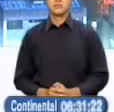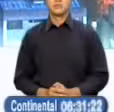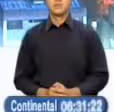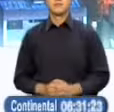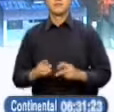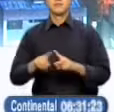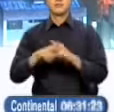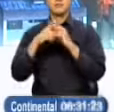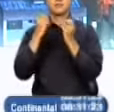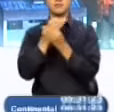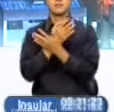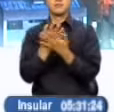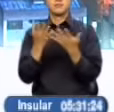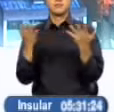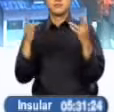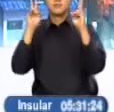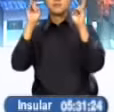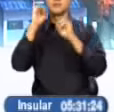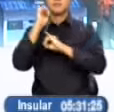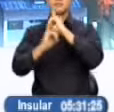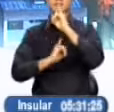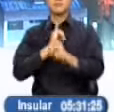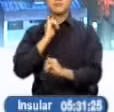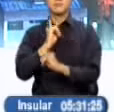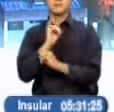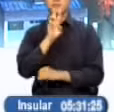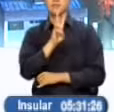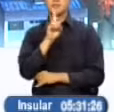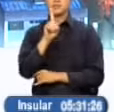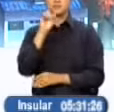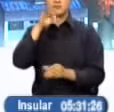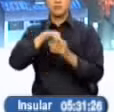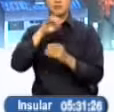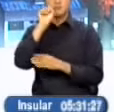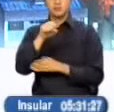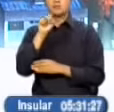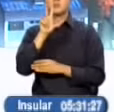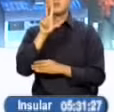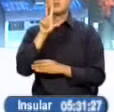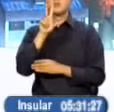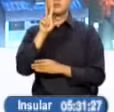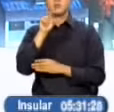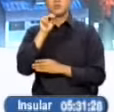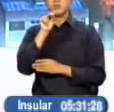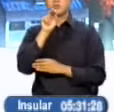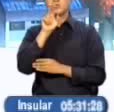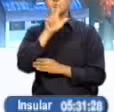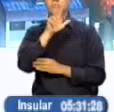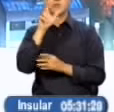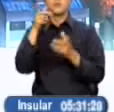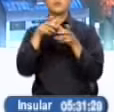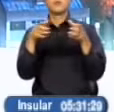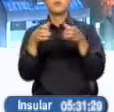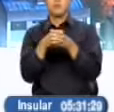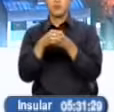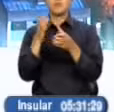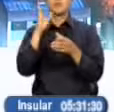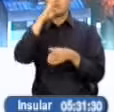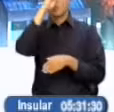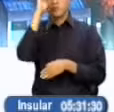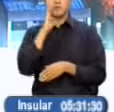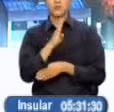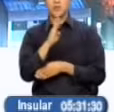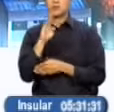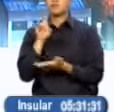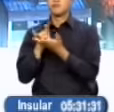comenzamos con lo más importante del ámbito internacional con 61 votos a favor y 20 en contra el senado de brasil destituyó a dilma rousseff de su cargo